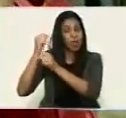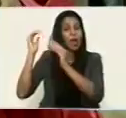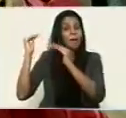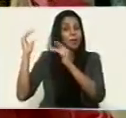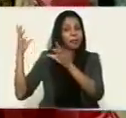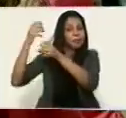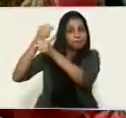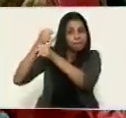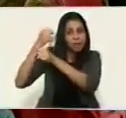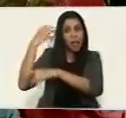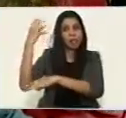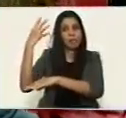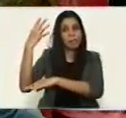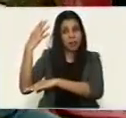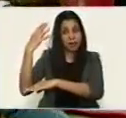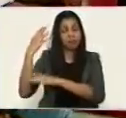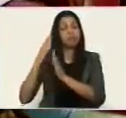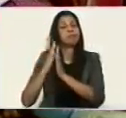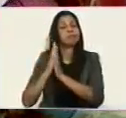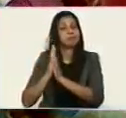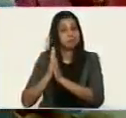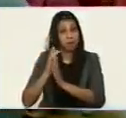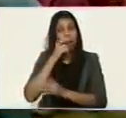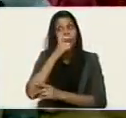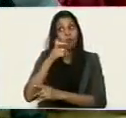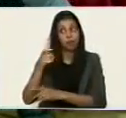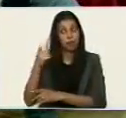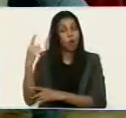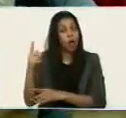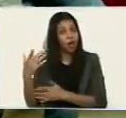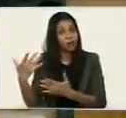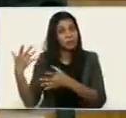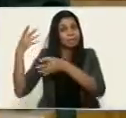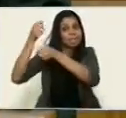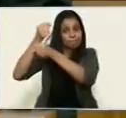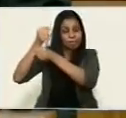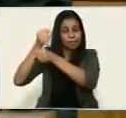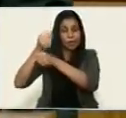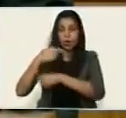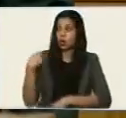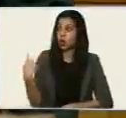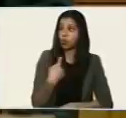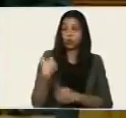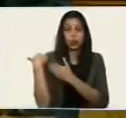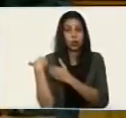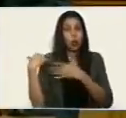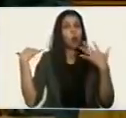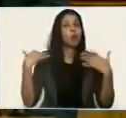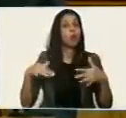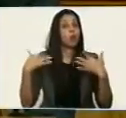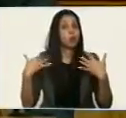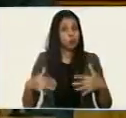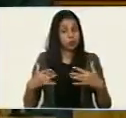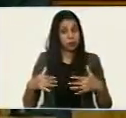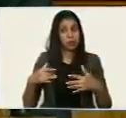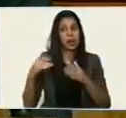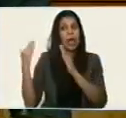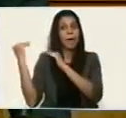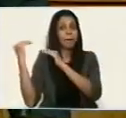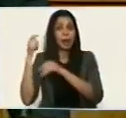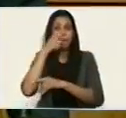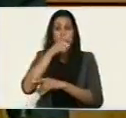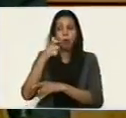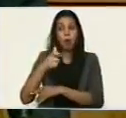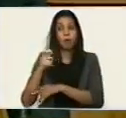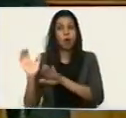expectativas, válidas todas ellas, pueda ponerse a la altura de esas expectativas de nuestro